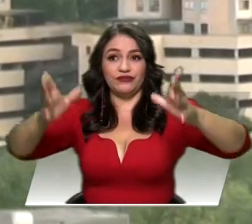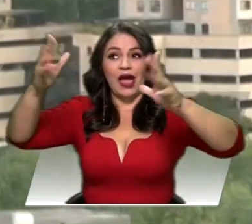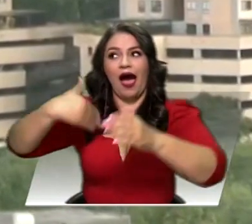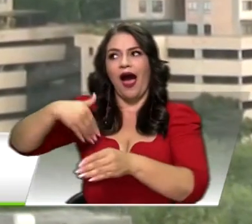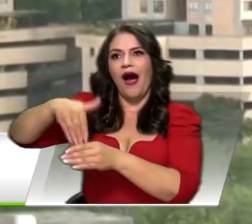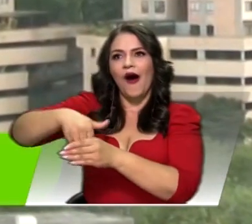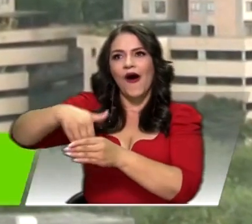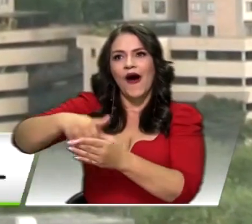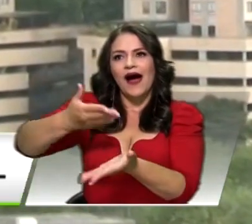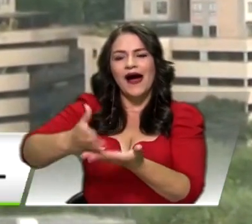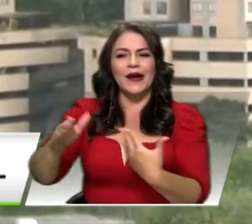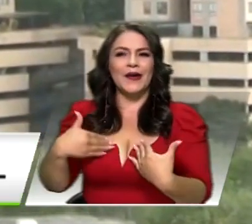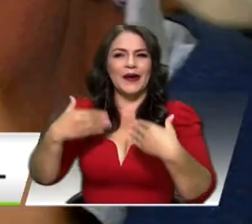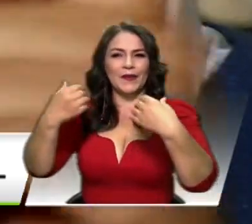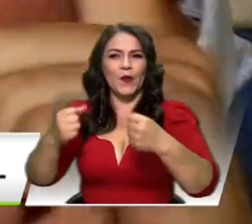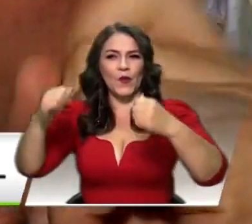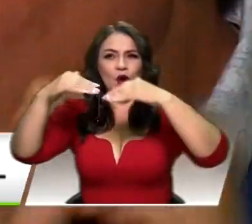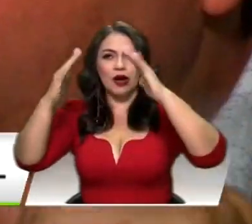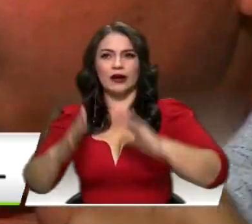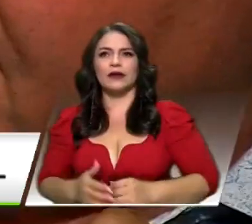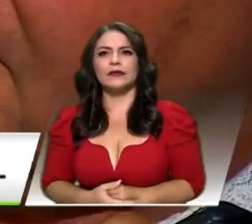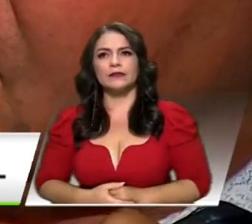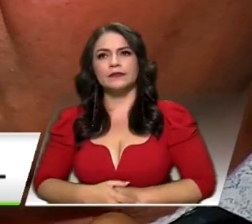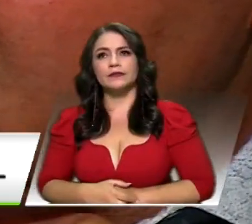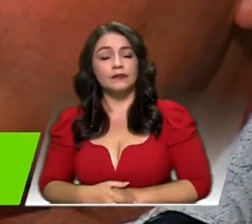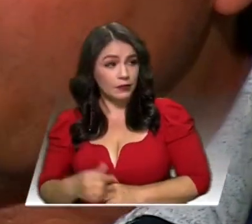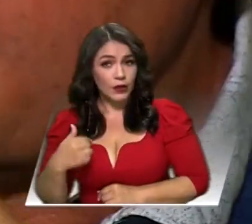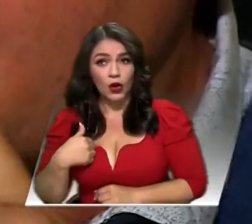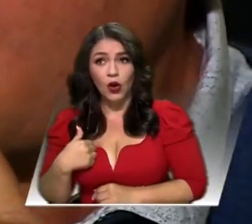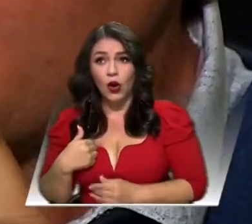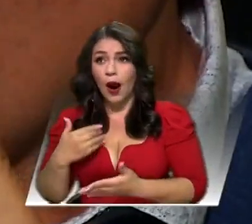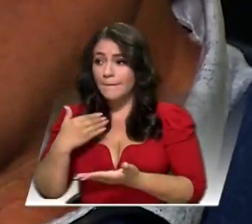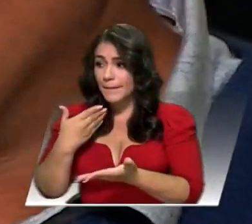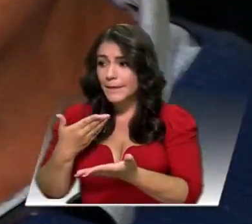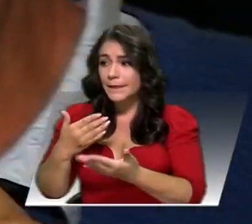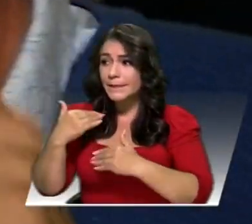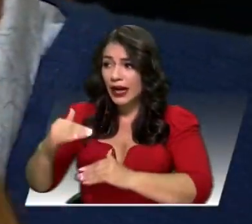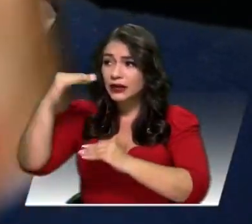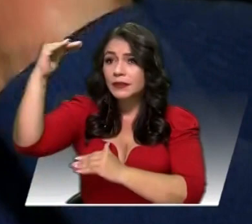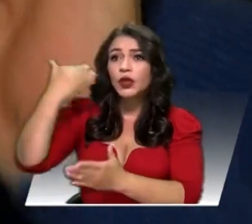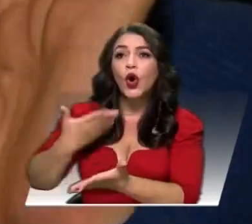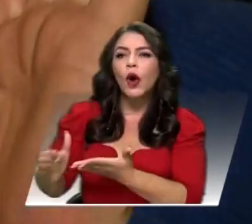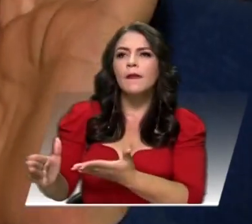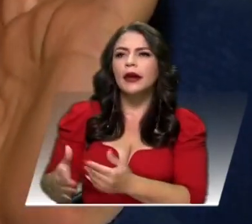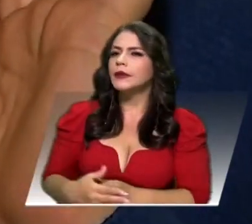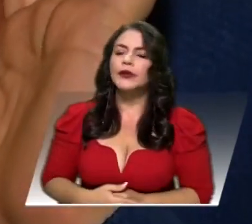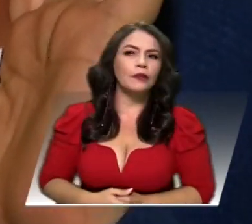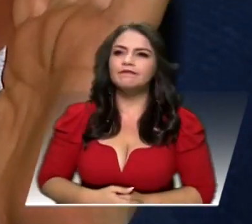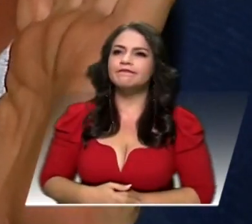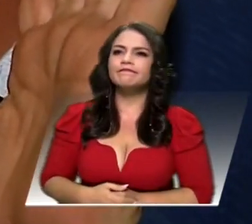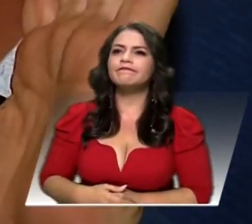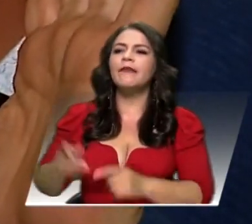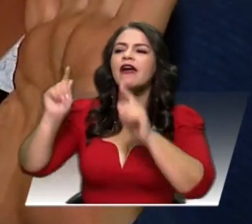una casa propia. Que a nosotros no nos vendieron un apartamento, nos vendieron una tumba.